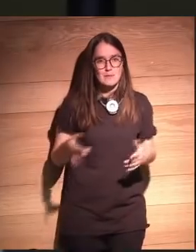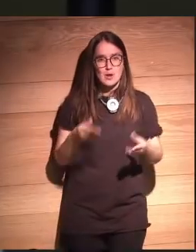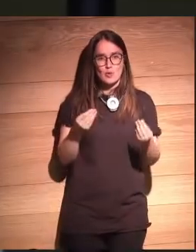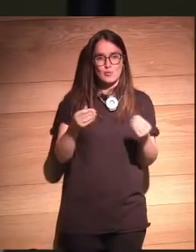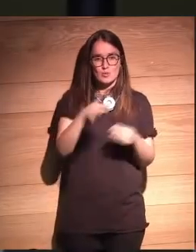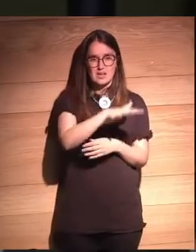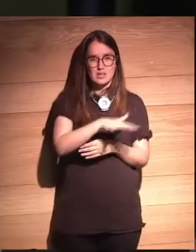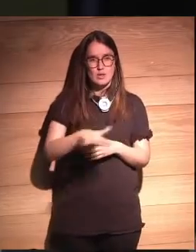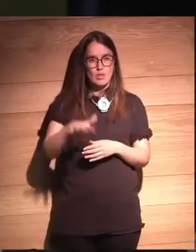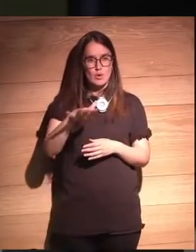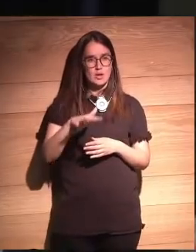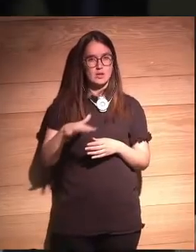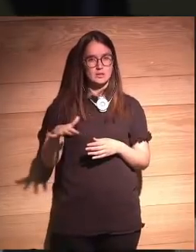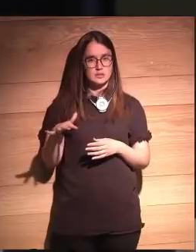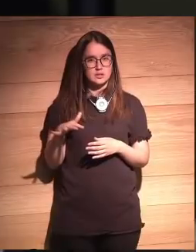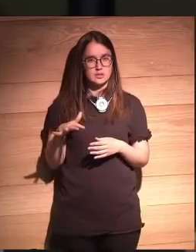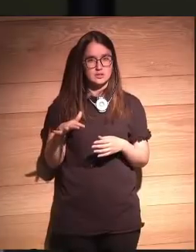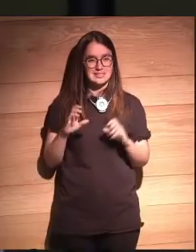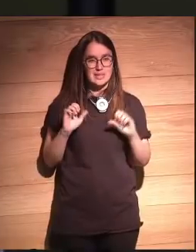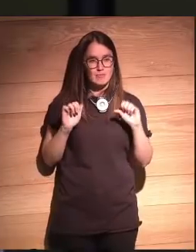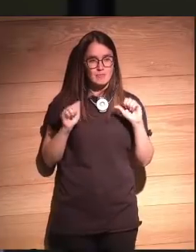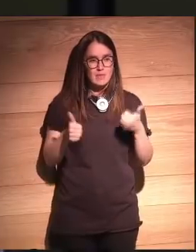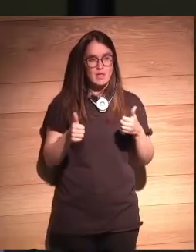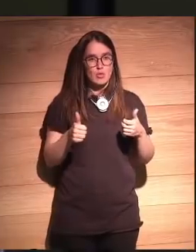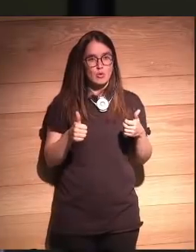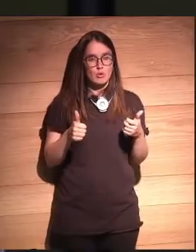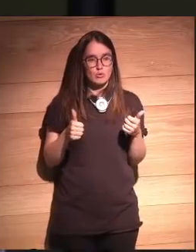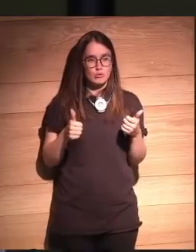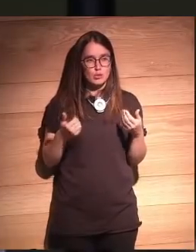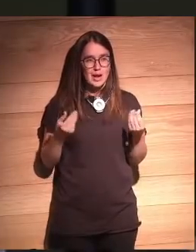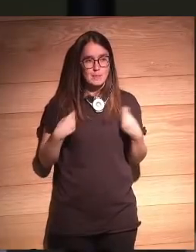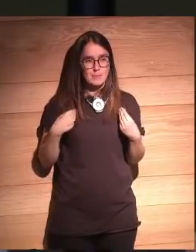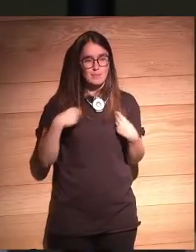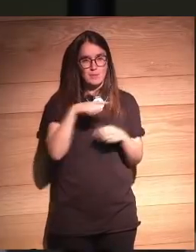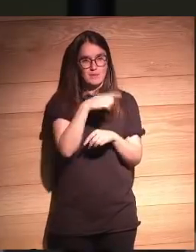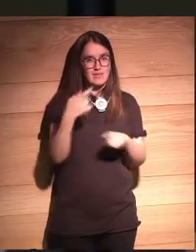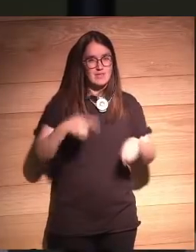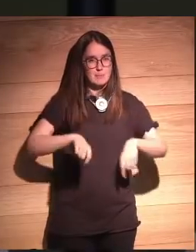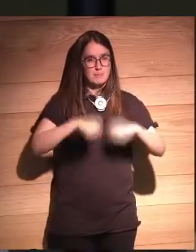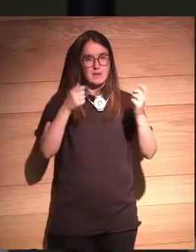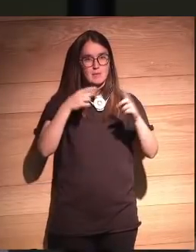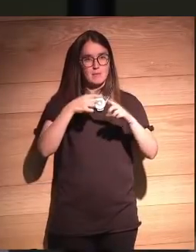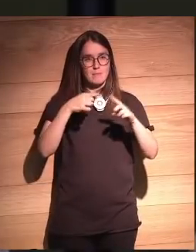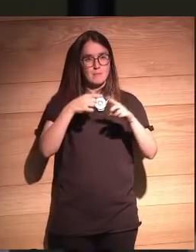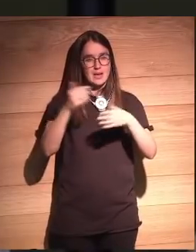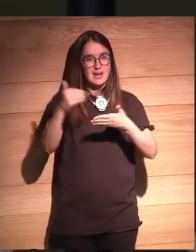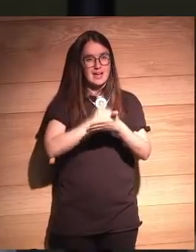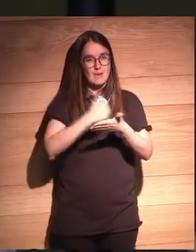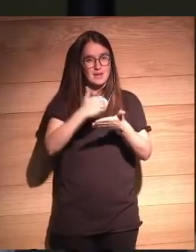sitios se ha empezado a destruir vivienda para mantener el